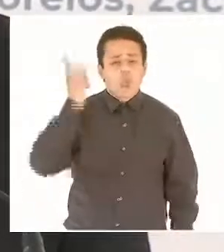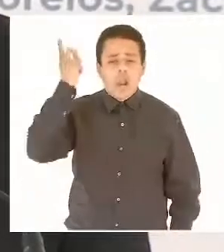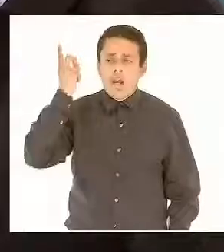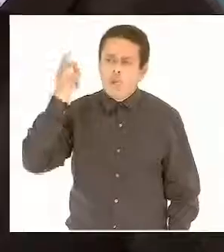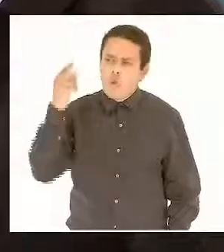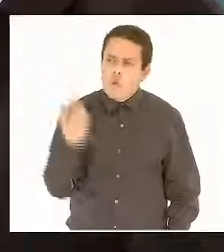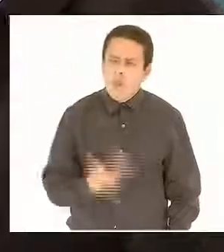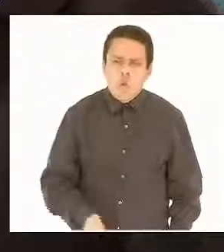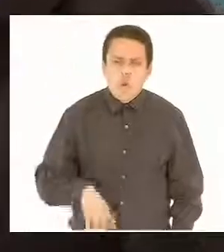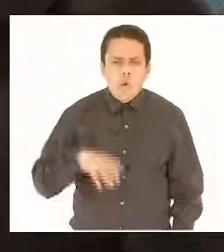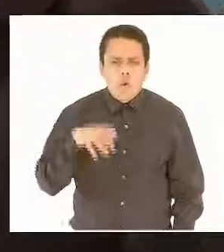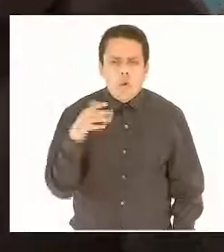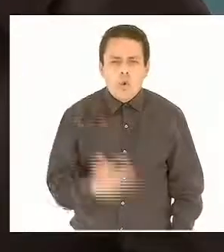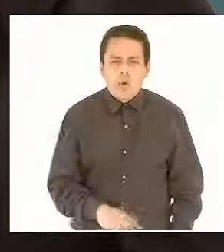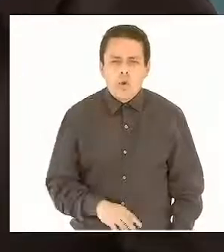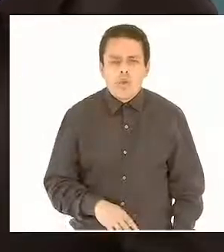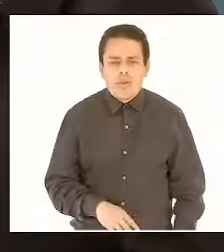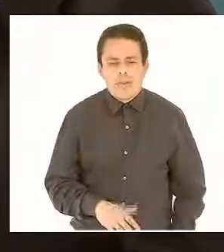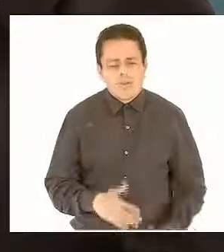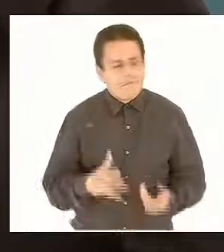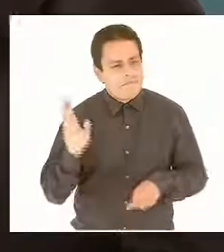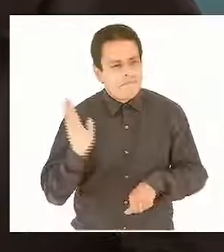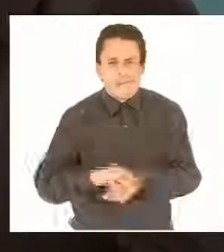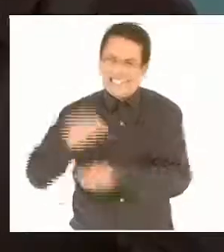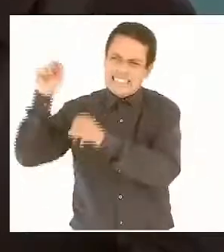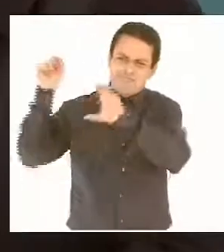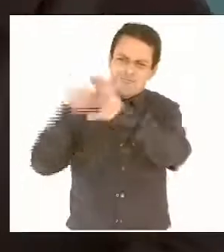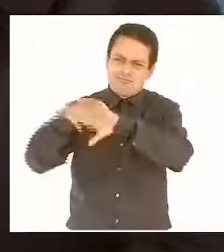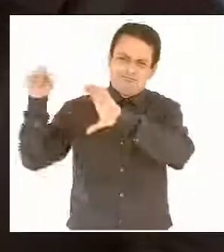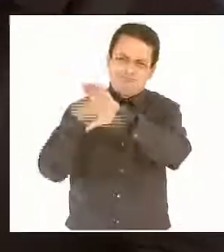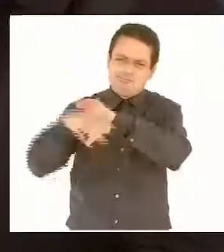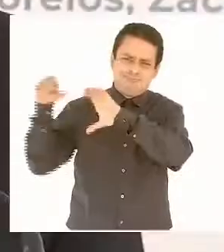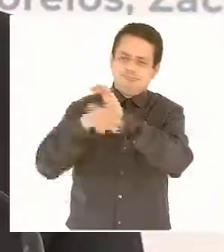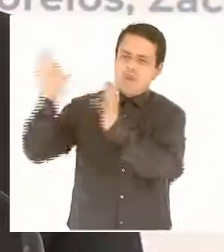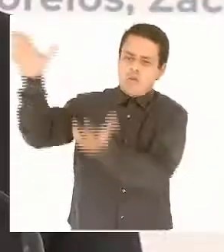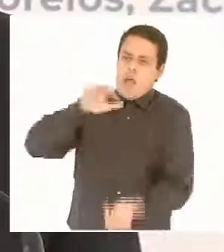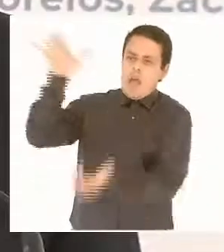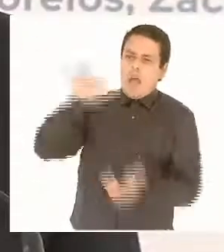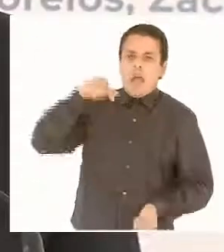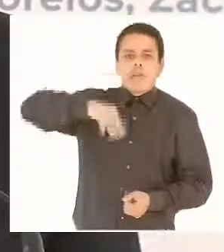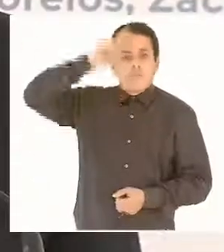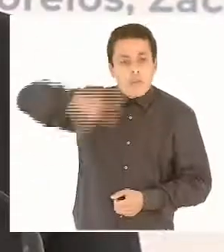Es la principal fuente de ingresos que tiene nuestro país